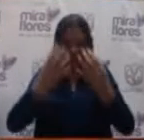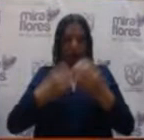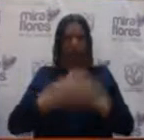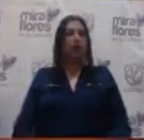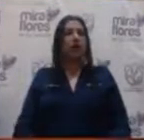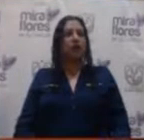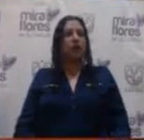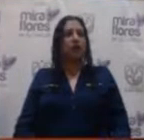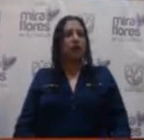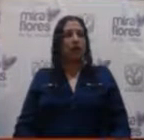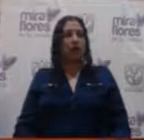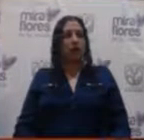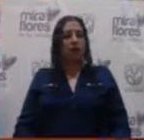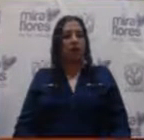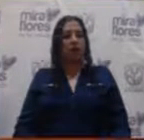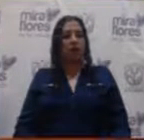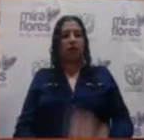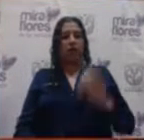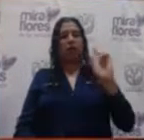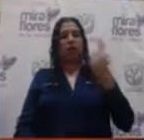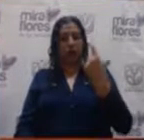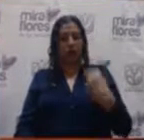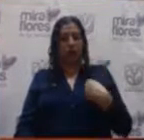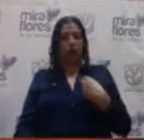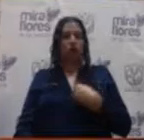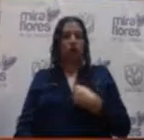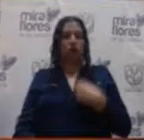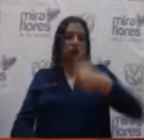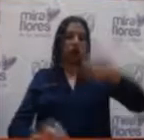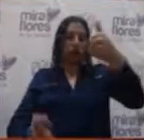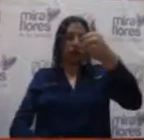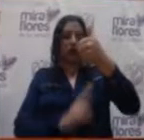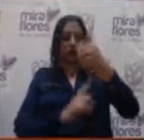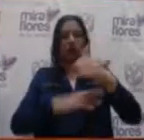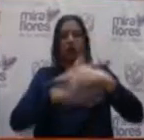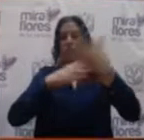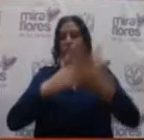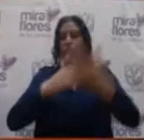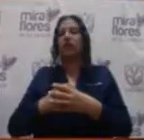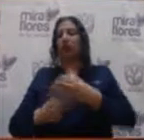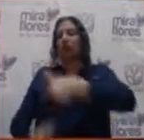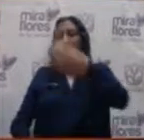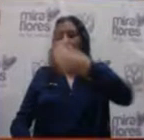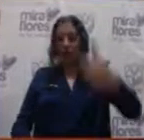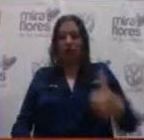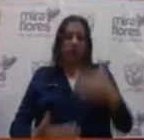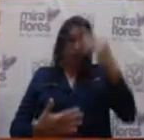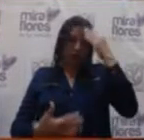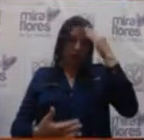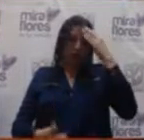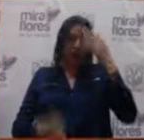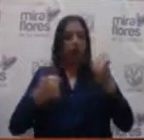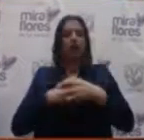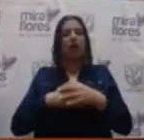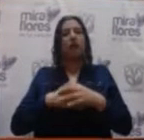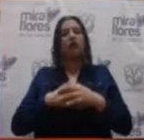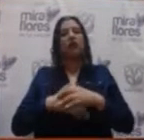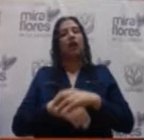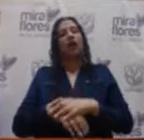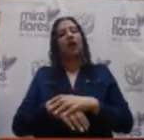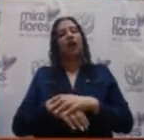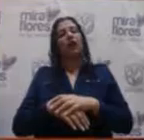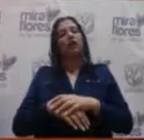¿no? Primero a nosotros, después a los funcionarios, para nosotros poder estar informados a qué conclusiones ha llegado este perito. Ese pedido me